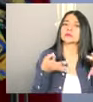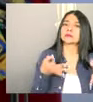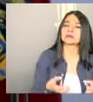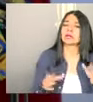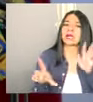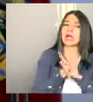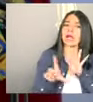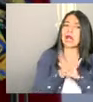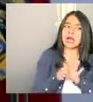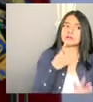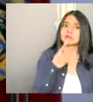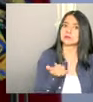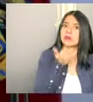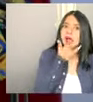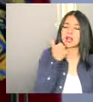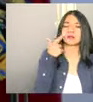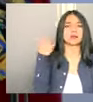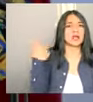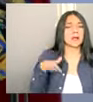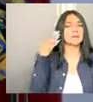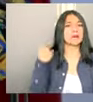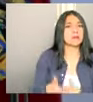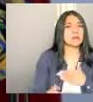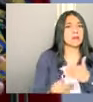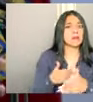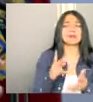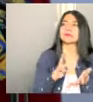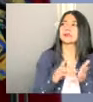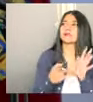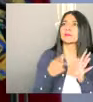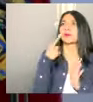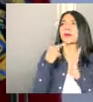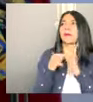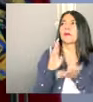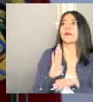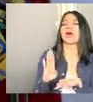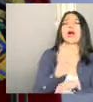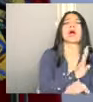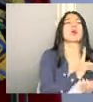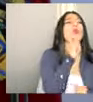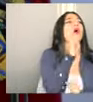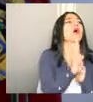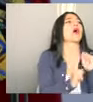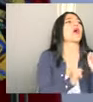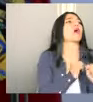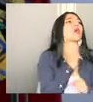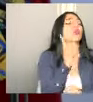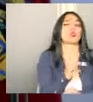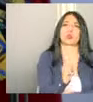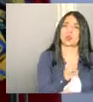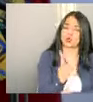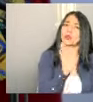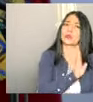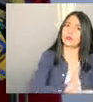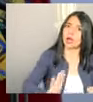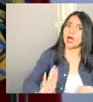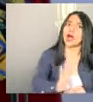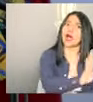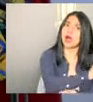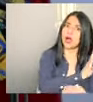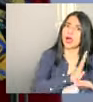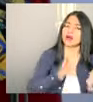una barbaridad por el paso del tiempo. No estamos hablando de que son barrios de un año, de año y medio. Estamos hablando de que son barrios que ya